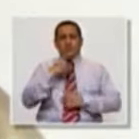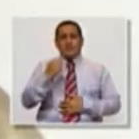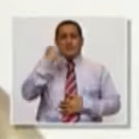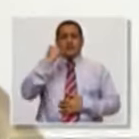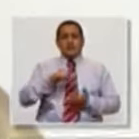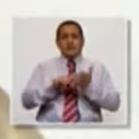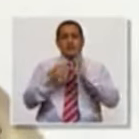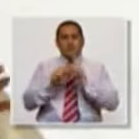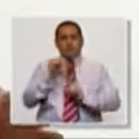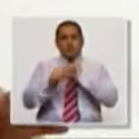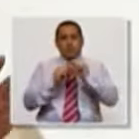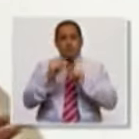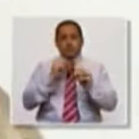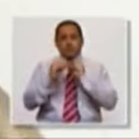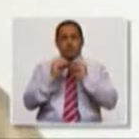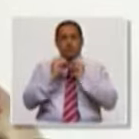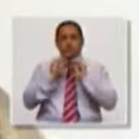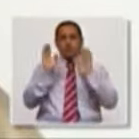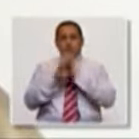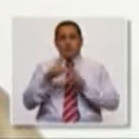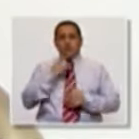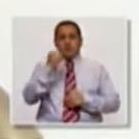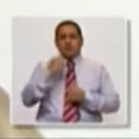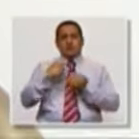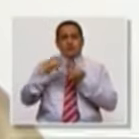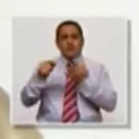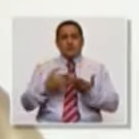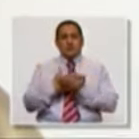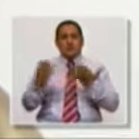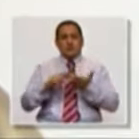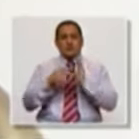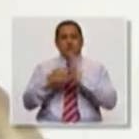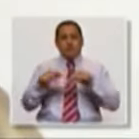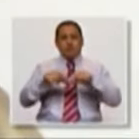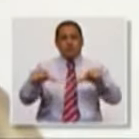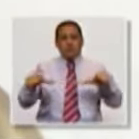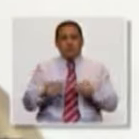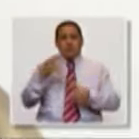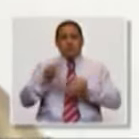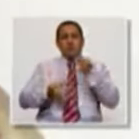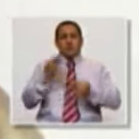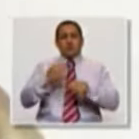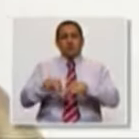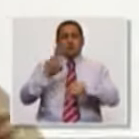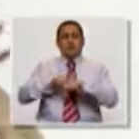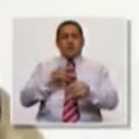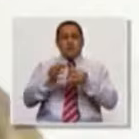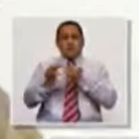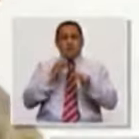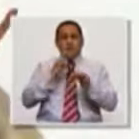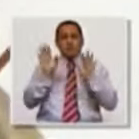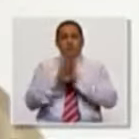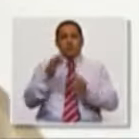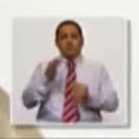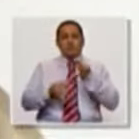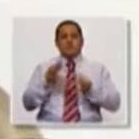que tiene agotado su derecho a la pluralidad de instancia en sede de la justicia ordinaria, por llamarlo de alguna manera, en el esquema